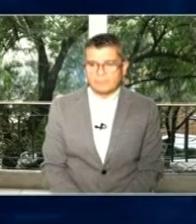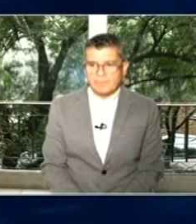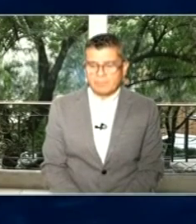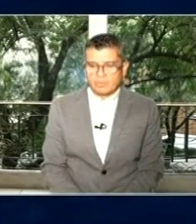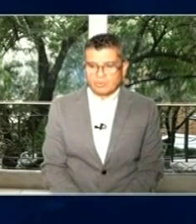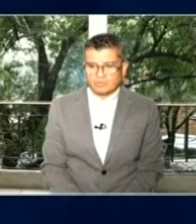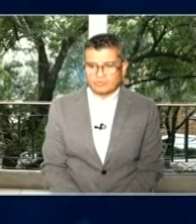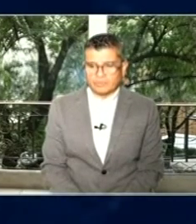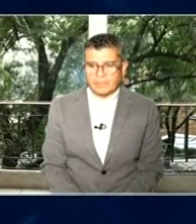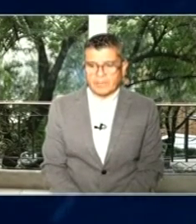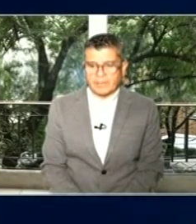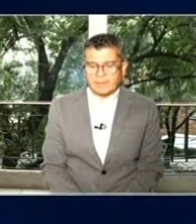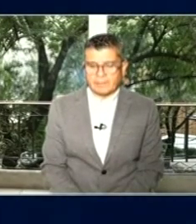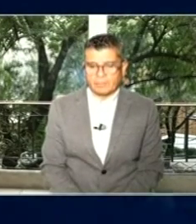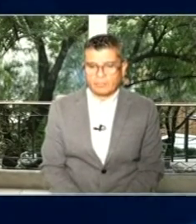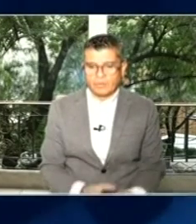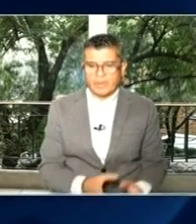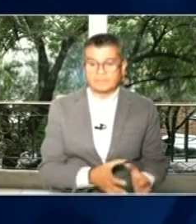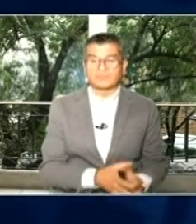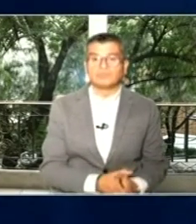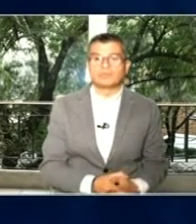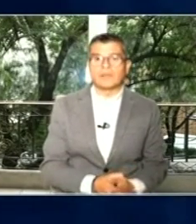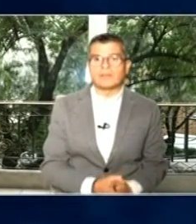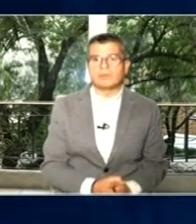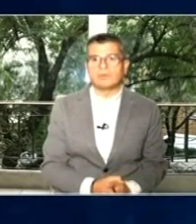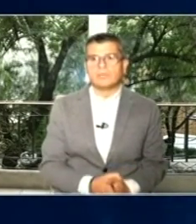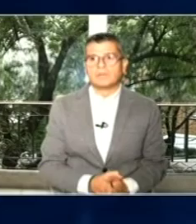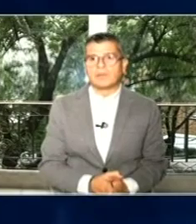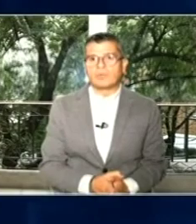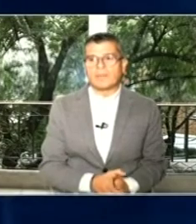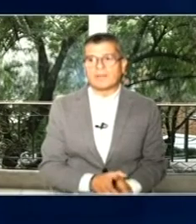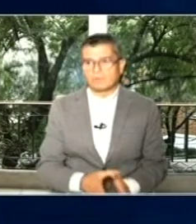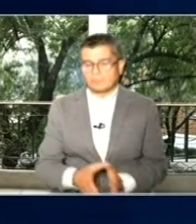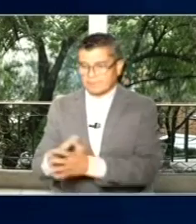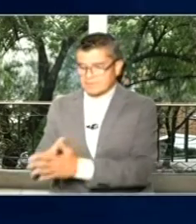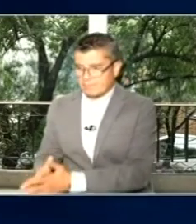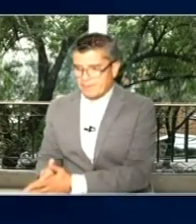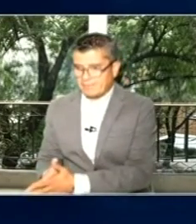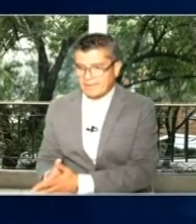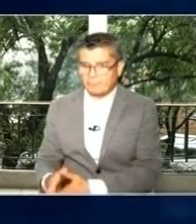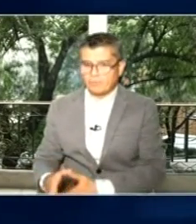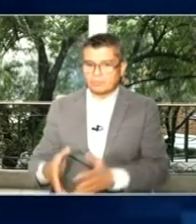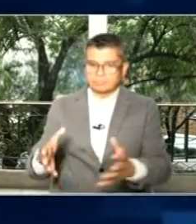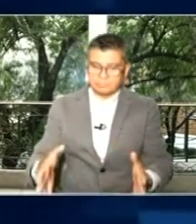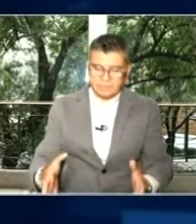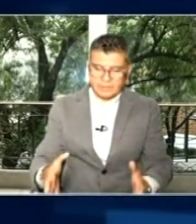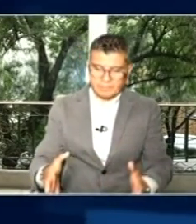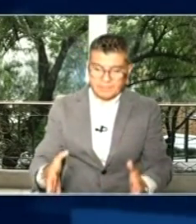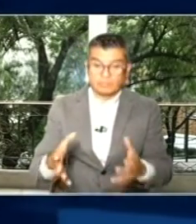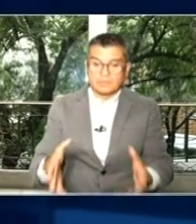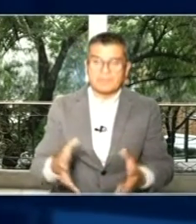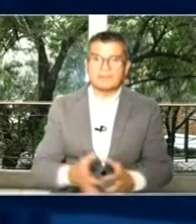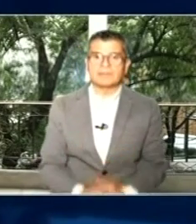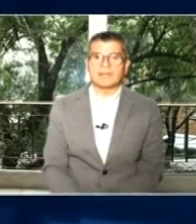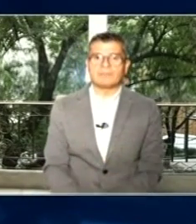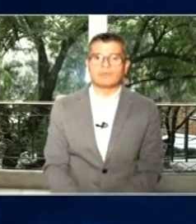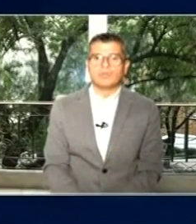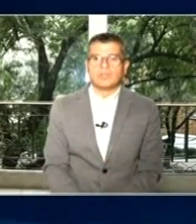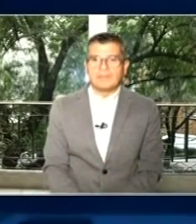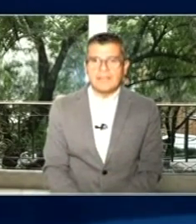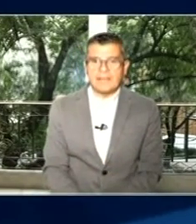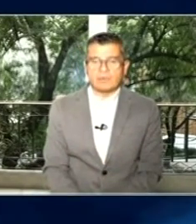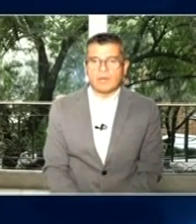cuando vimos que un exfuncionario del gobierno está planteando, presuntamente